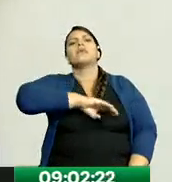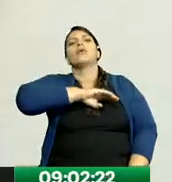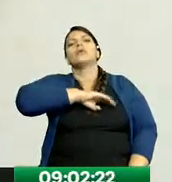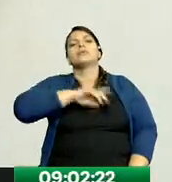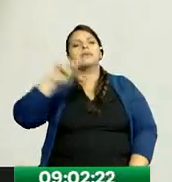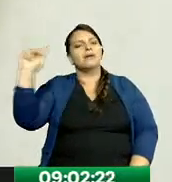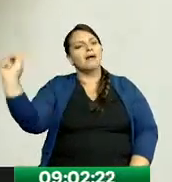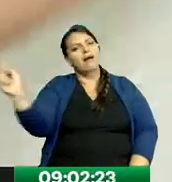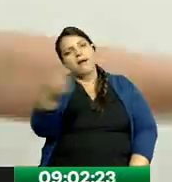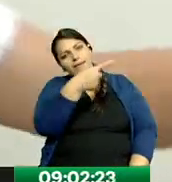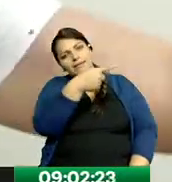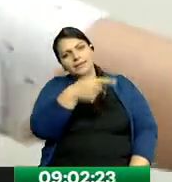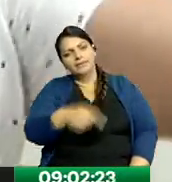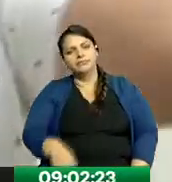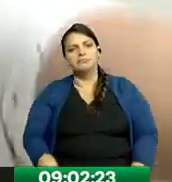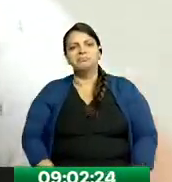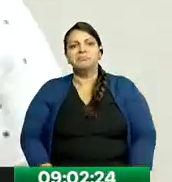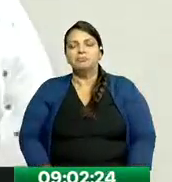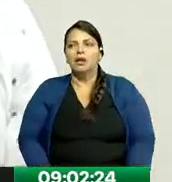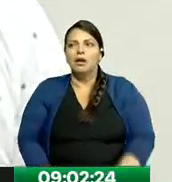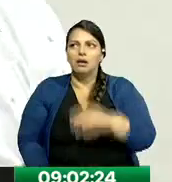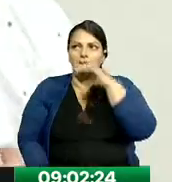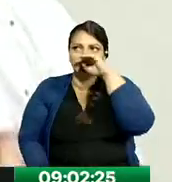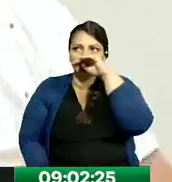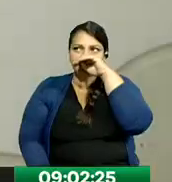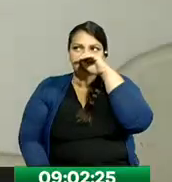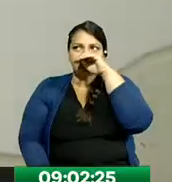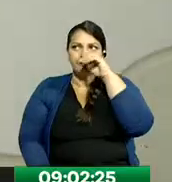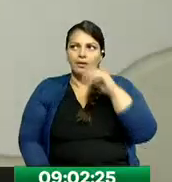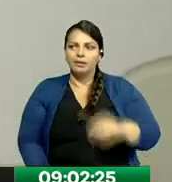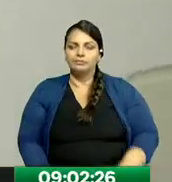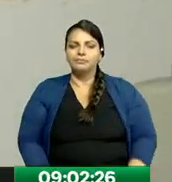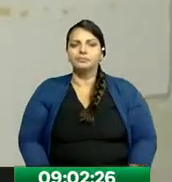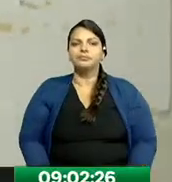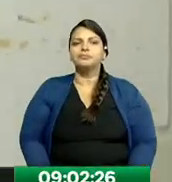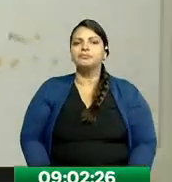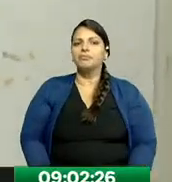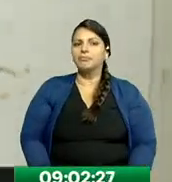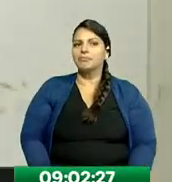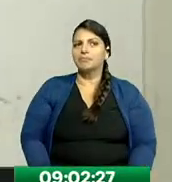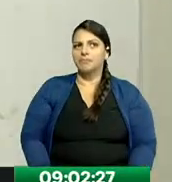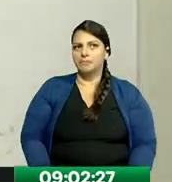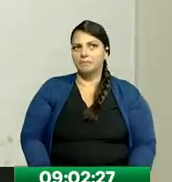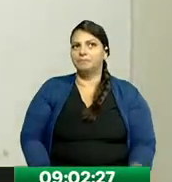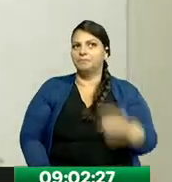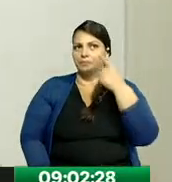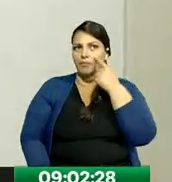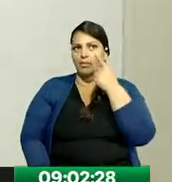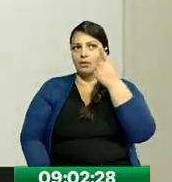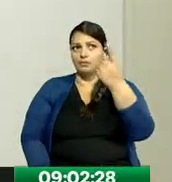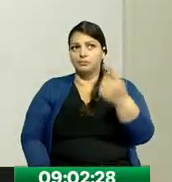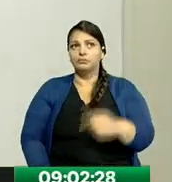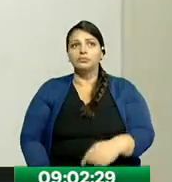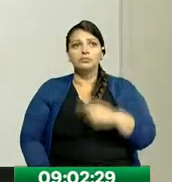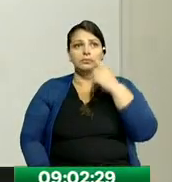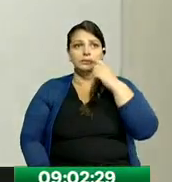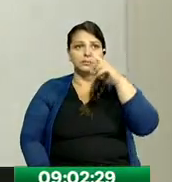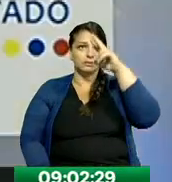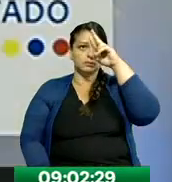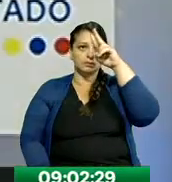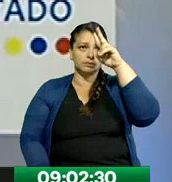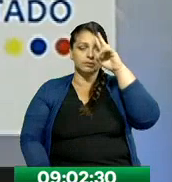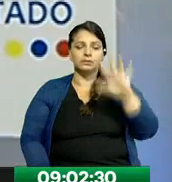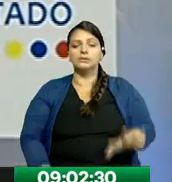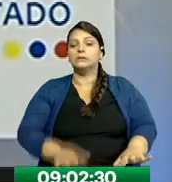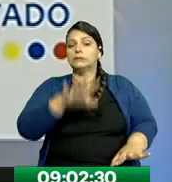pared. A lo que cae, lo agarran al tipo. Las huellas aún permanecen en las paredes. La propietaria del